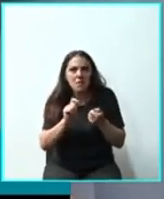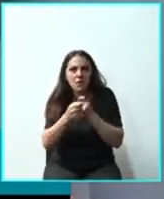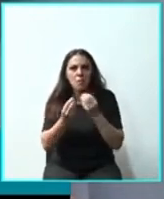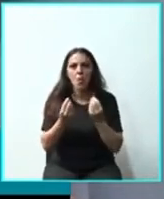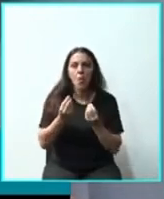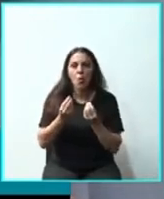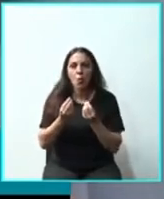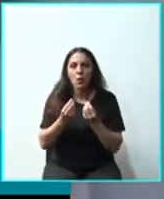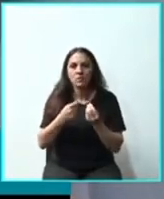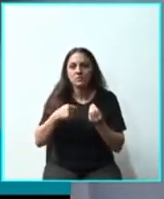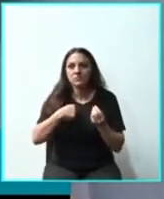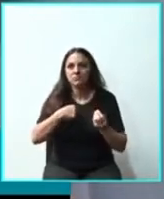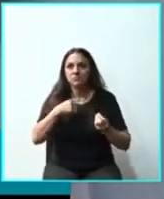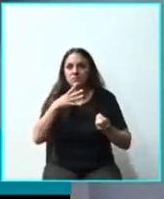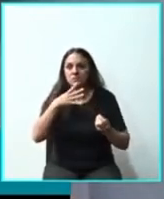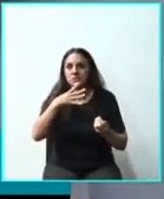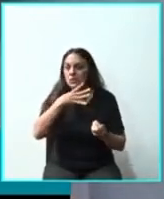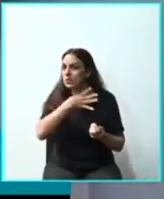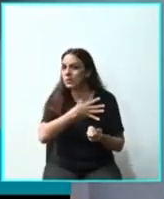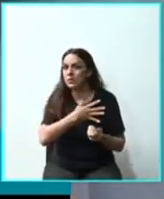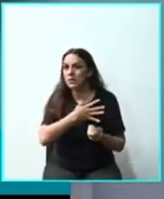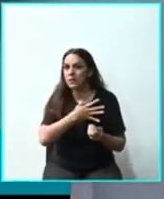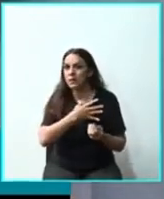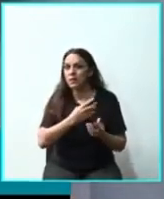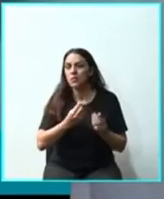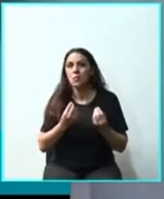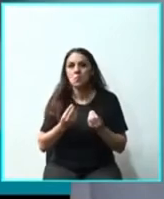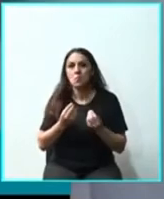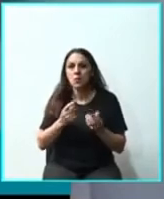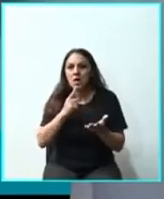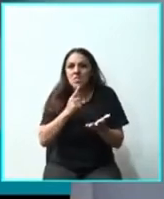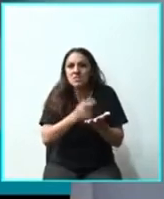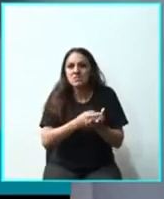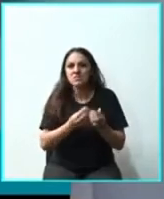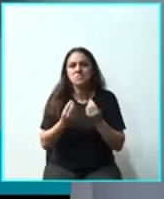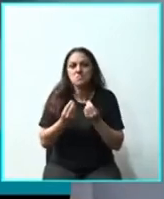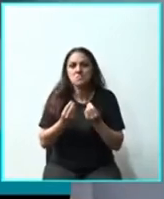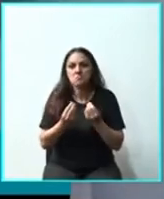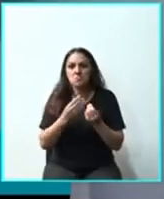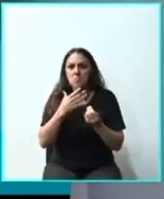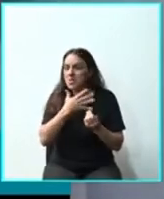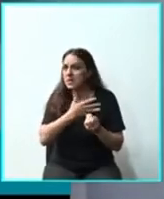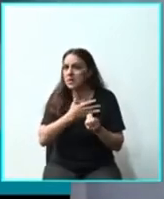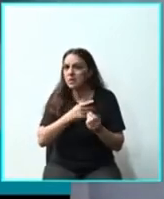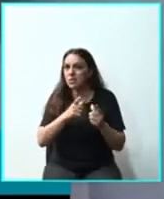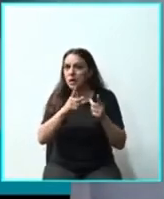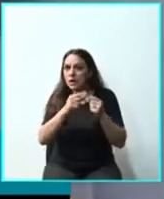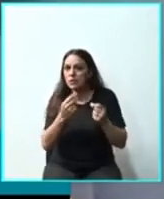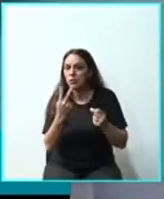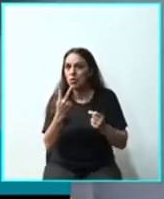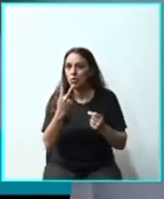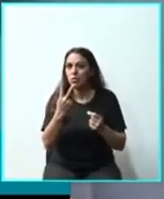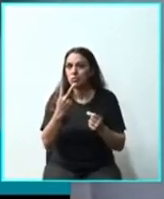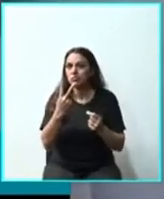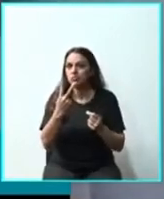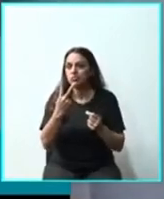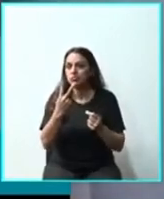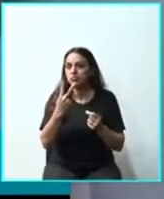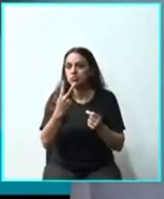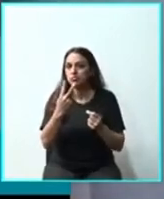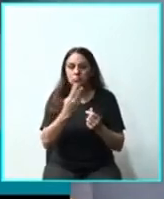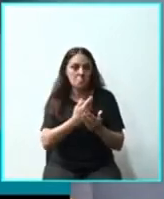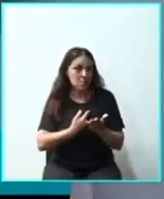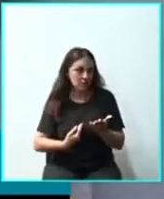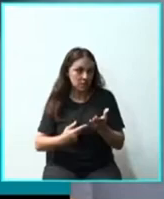no acompañan estamen y quisiera saber eso. En el artículo 2, señor